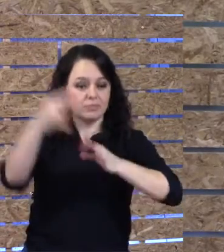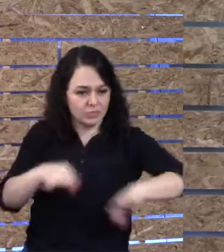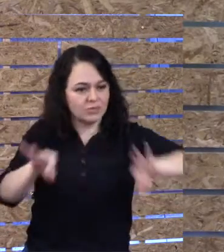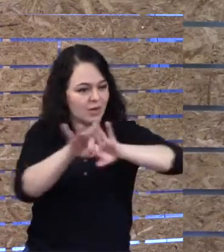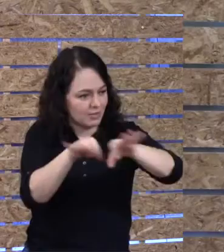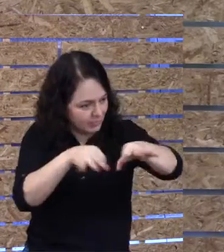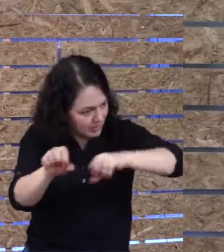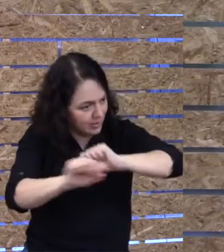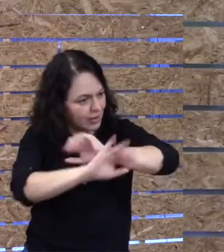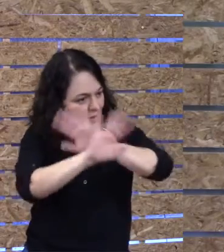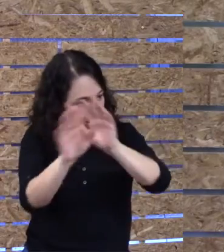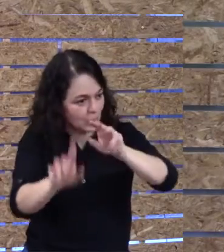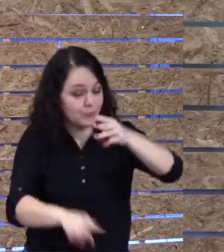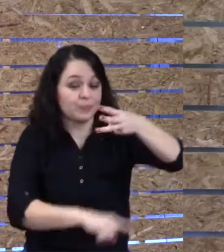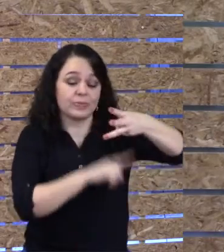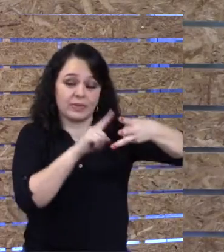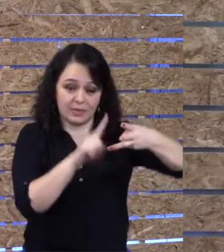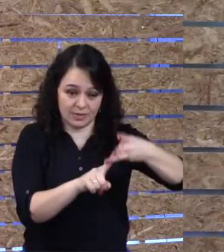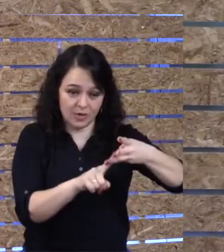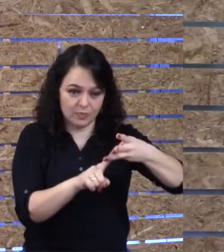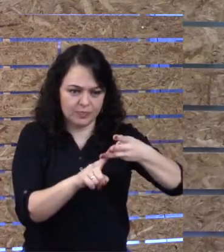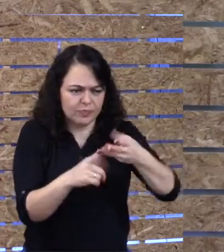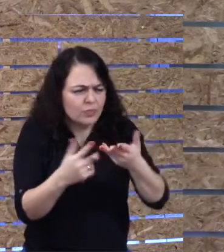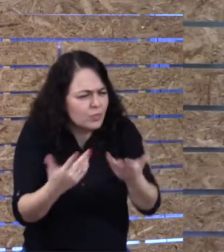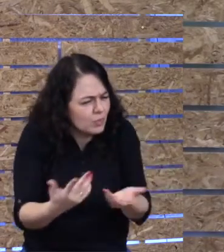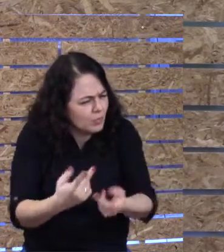¿cuál es la diferencia de este camino?